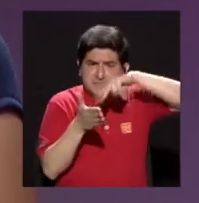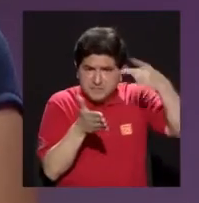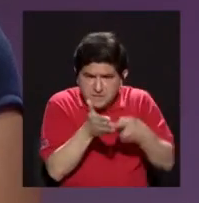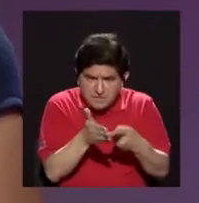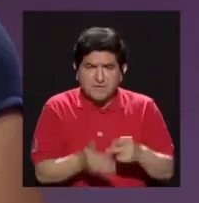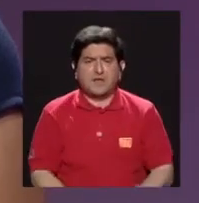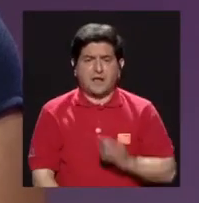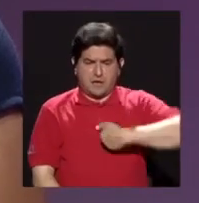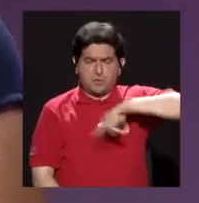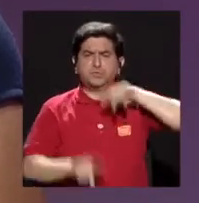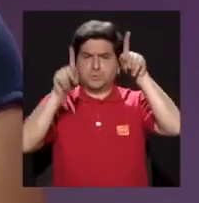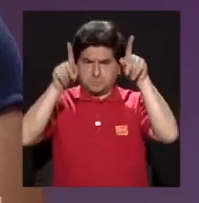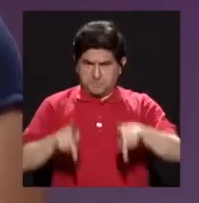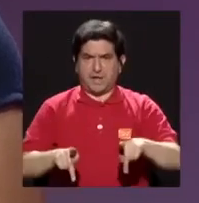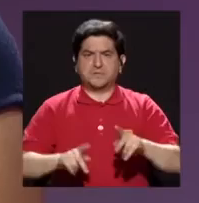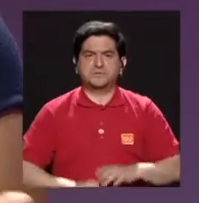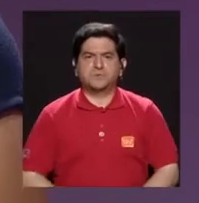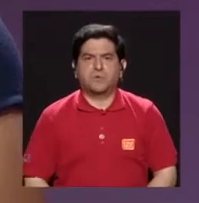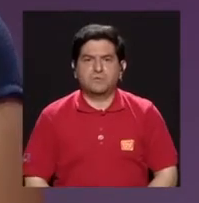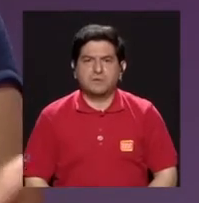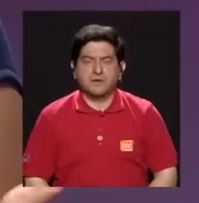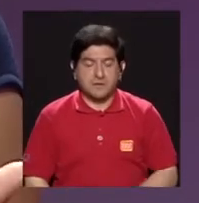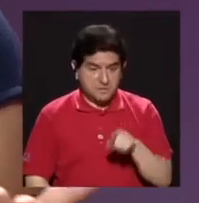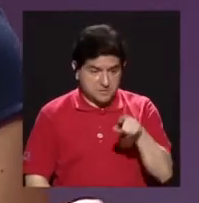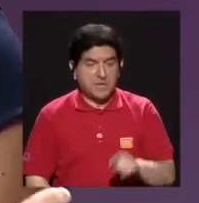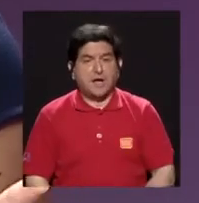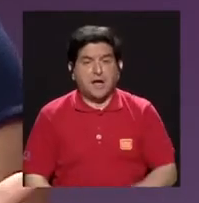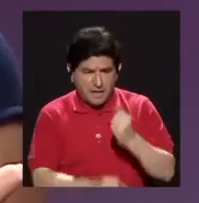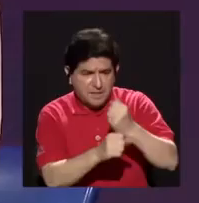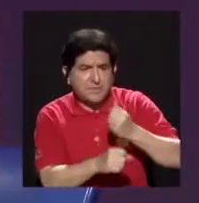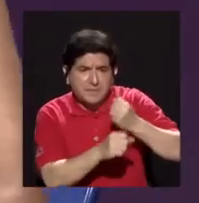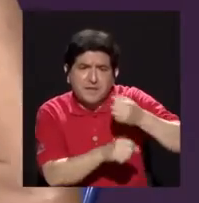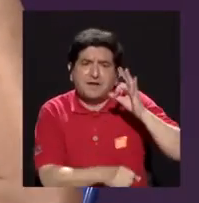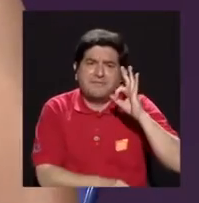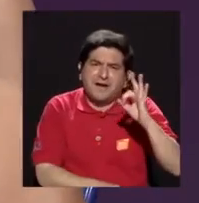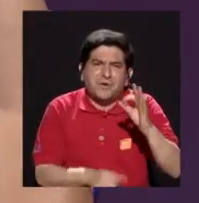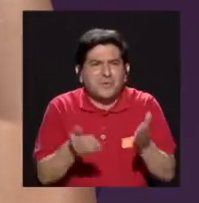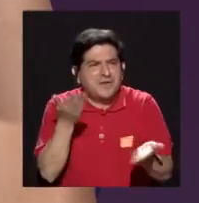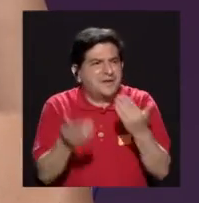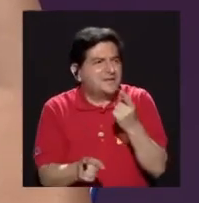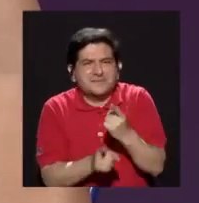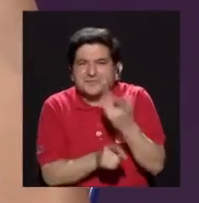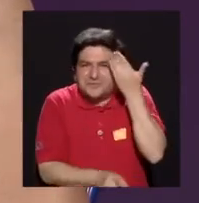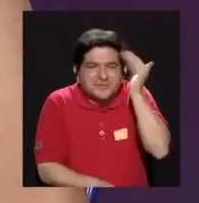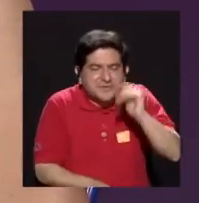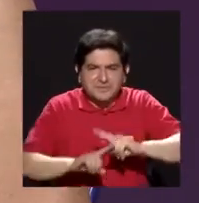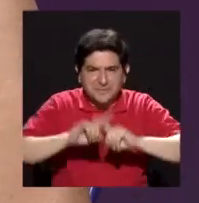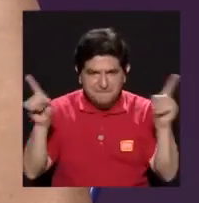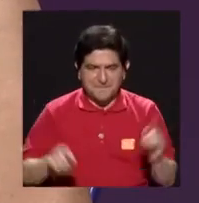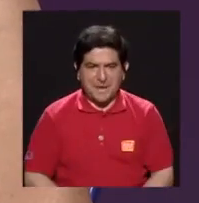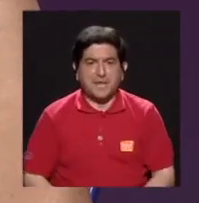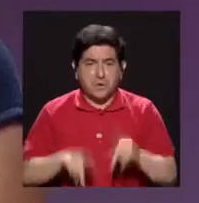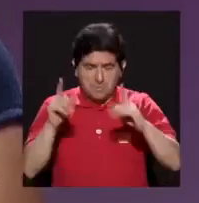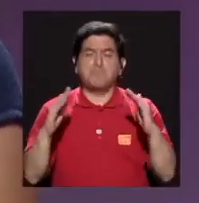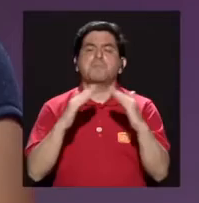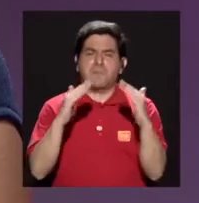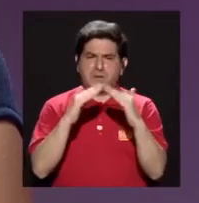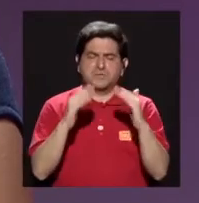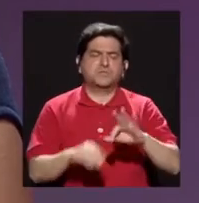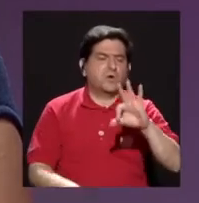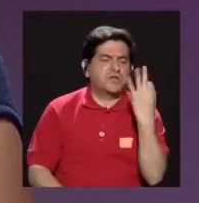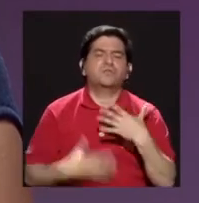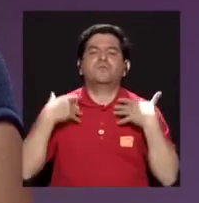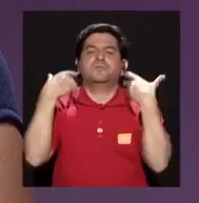somos personas de bien, no sé si decirlo bien es la palabra correcta, pero personas que podemos convivir de una